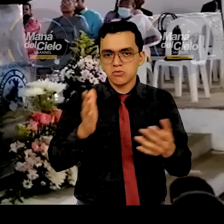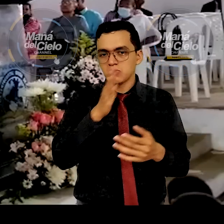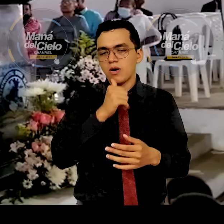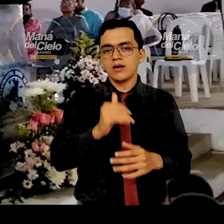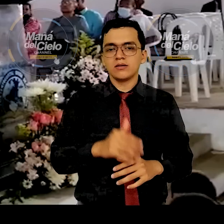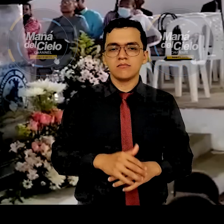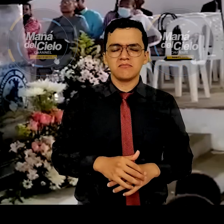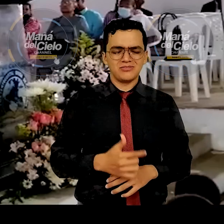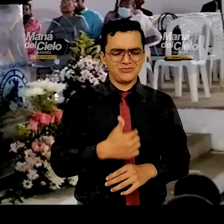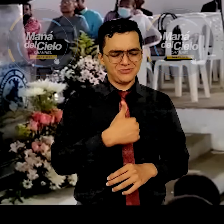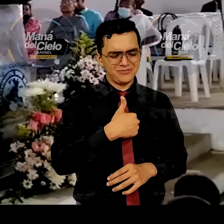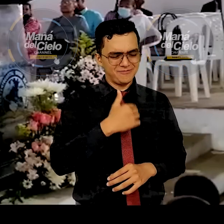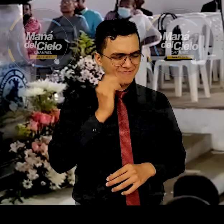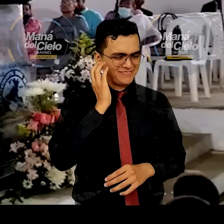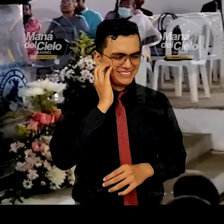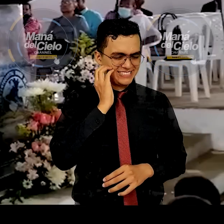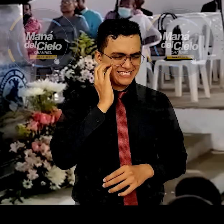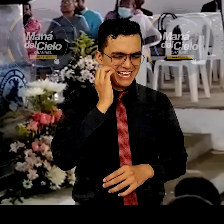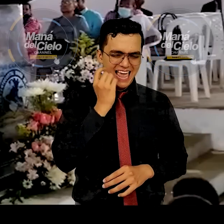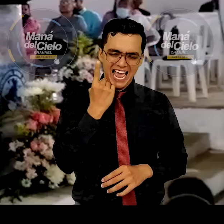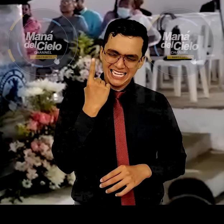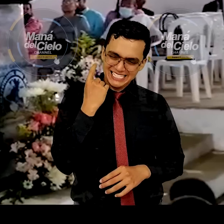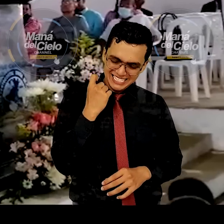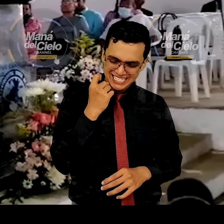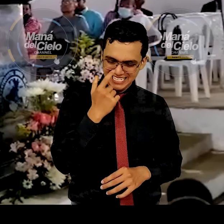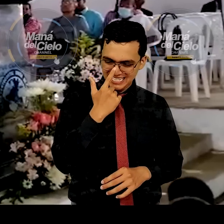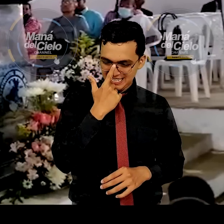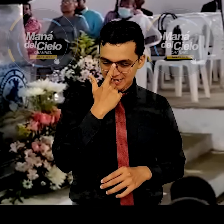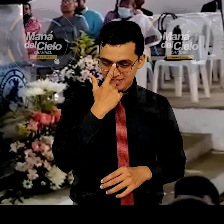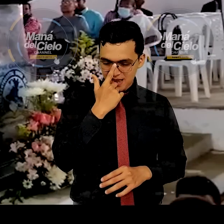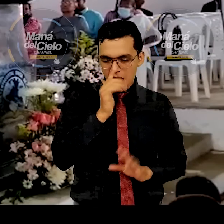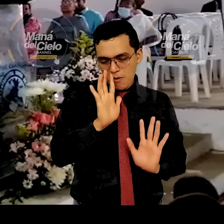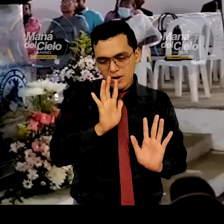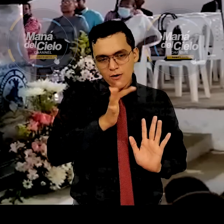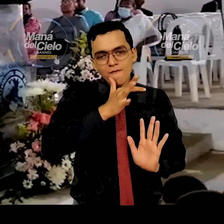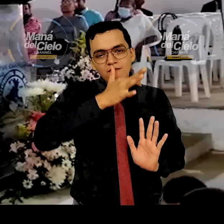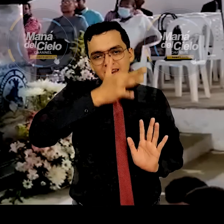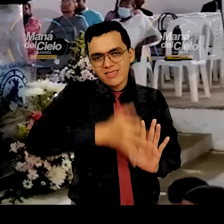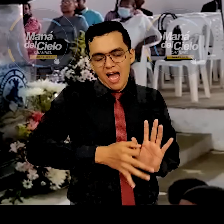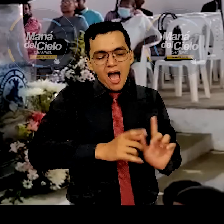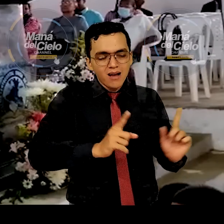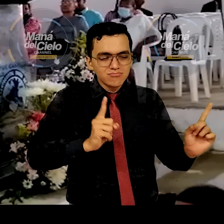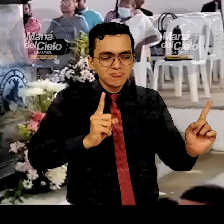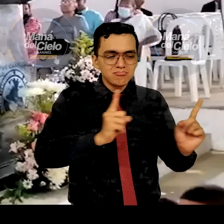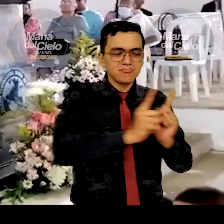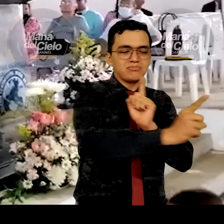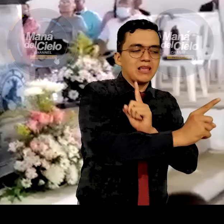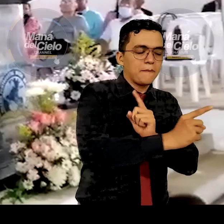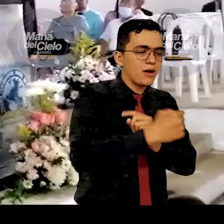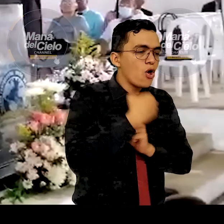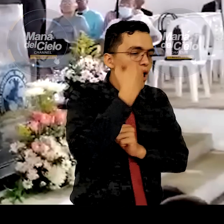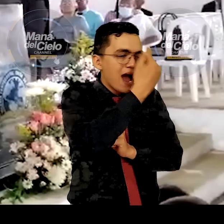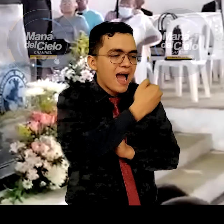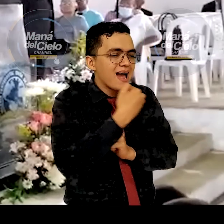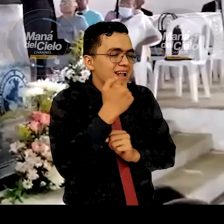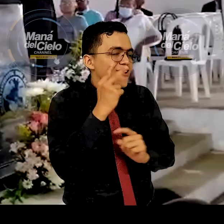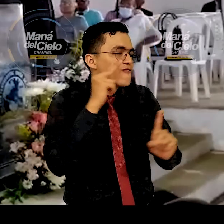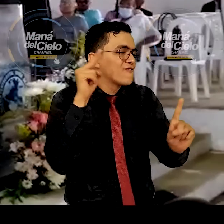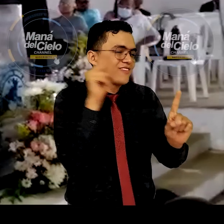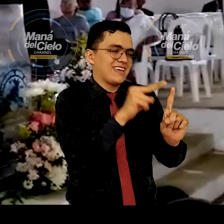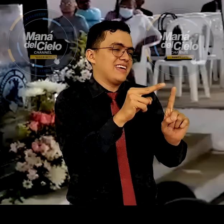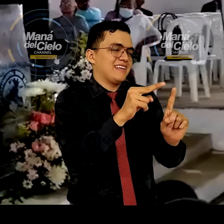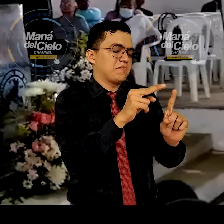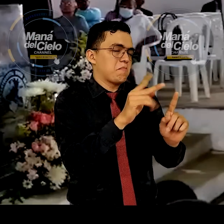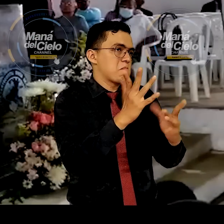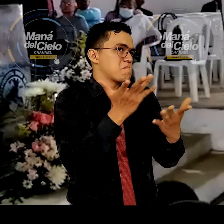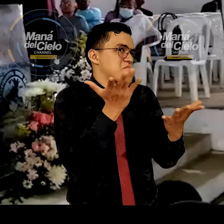con alguien. Sí, ¿verdad? Pero lo que pasa es que no le vi la cara porque yo iba pensando en otra cosa.